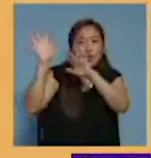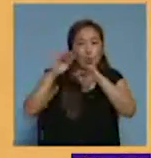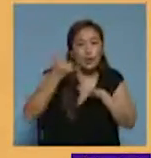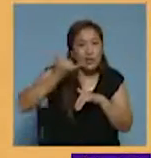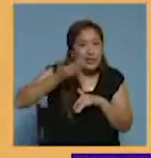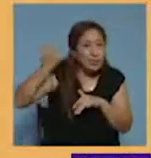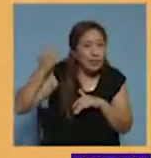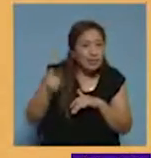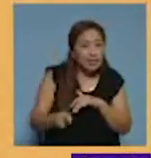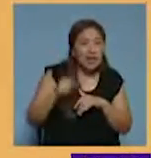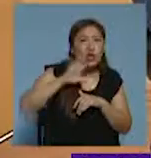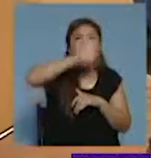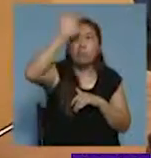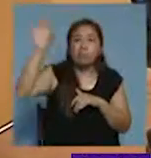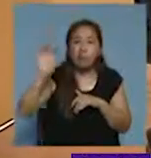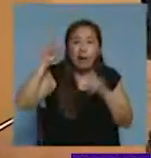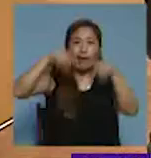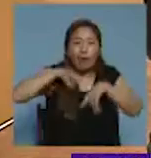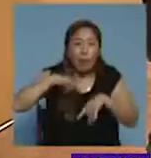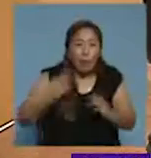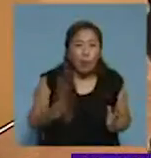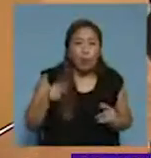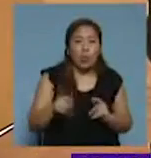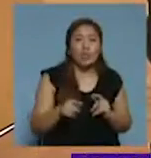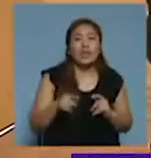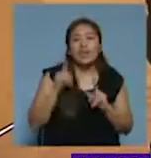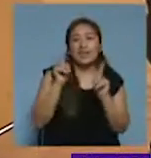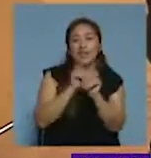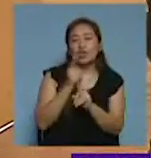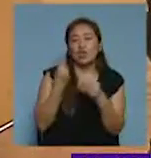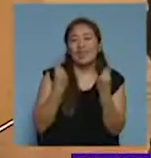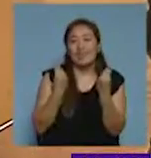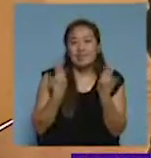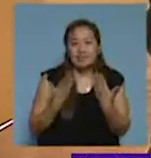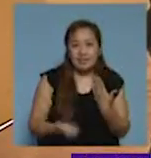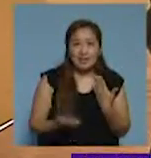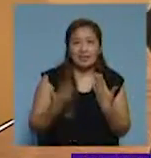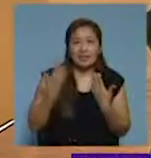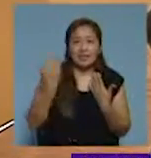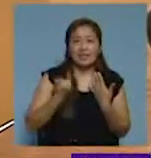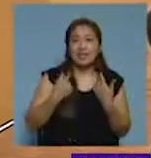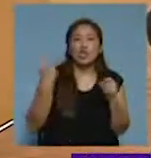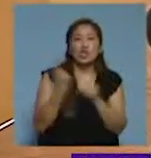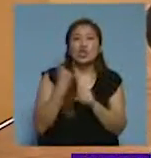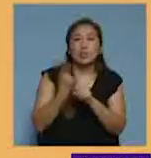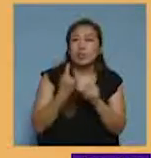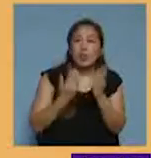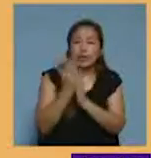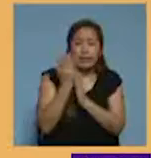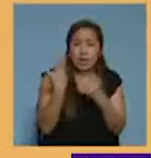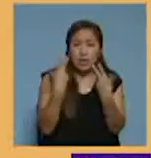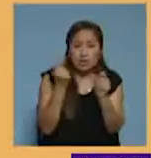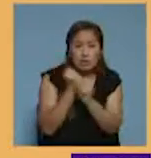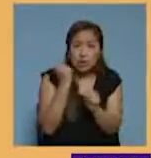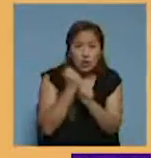en distintos puntos de la provincia esto no quiere decir que sea inevitable seguir trabajando porque es la